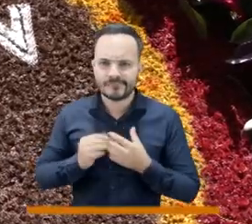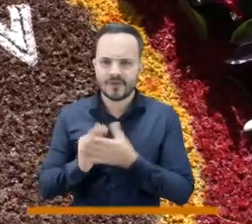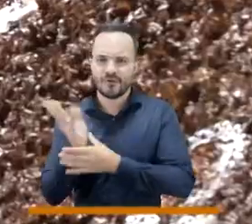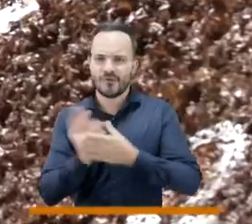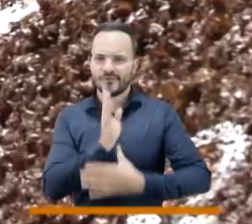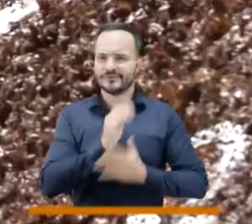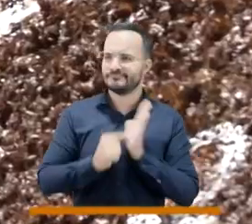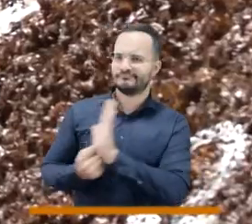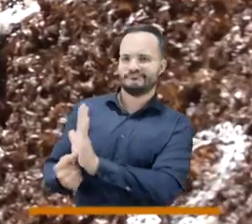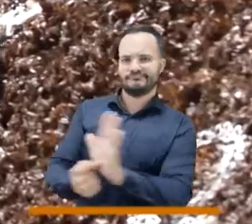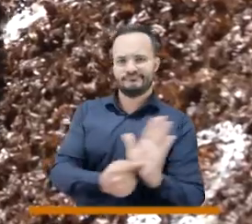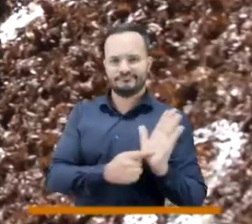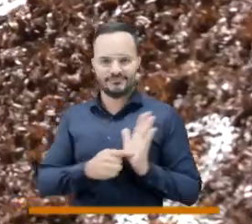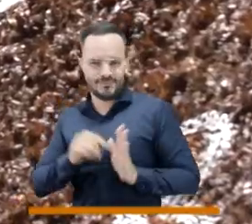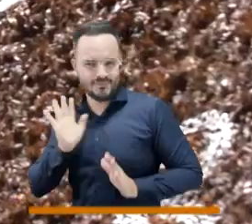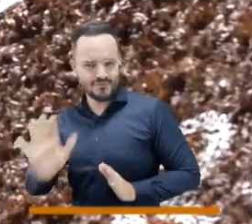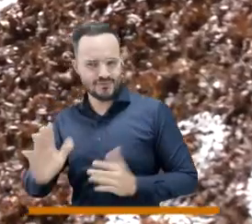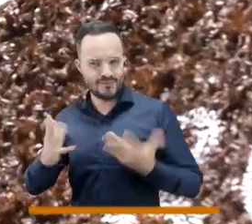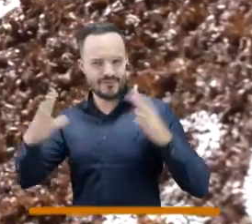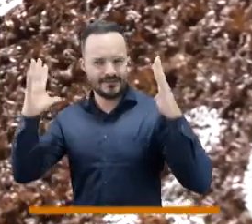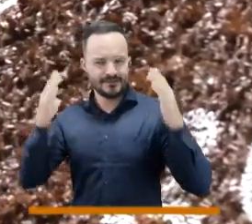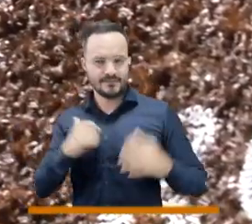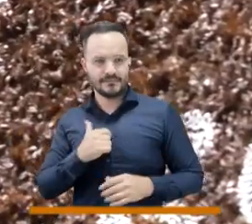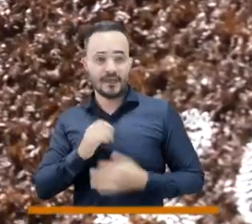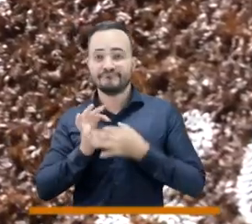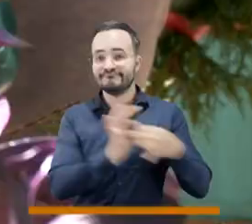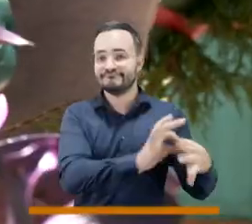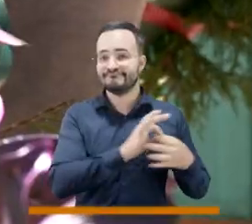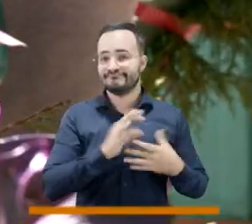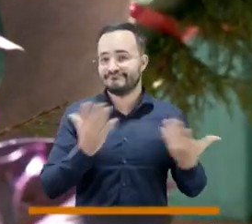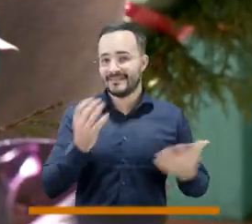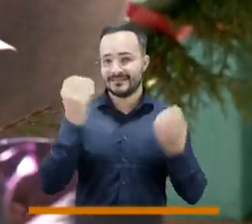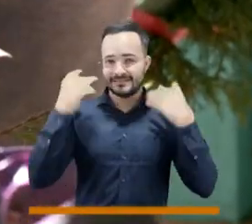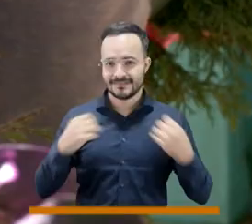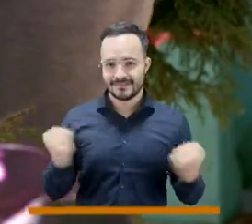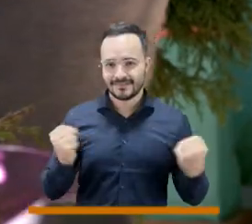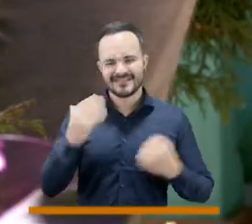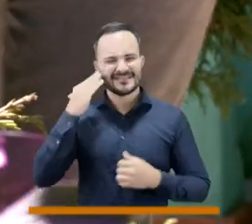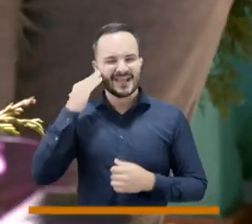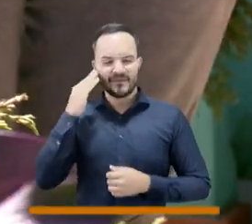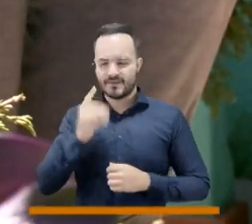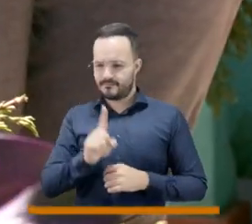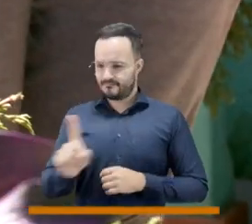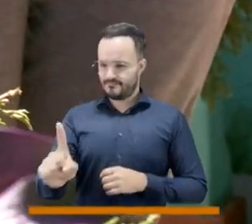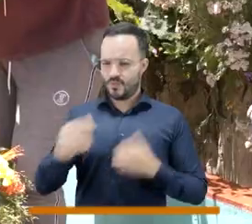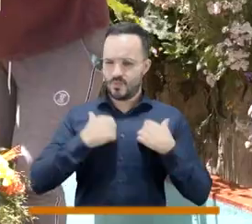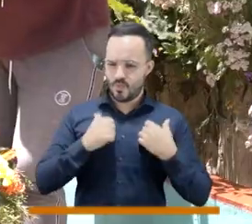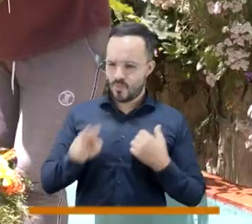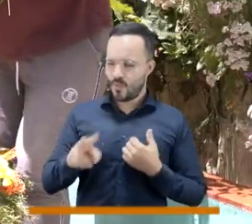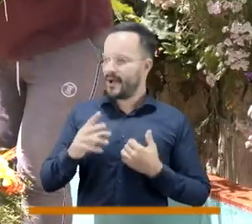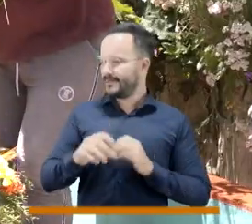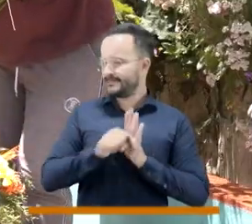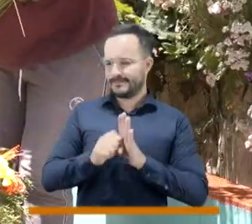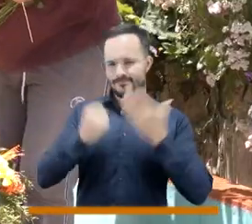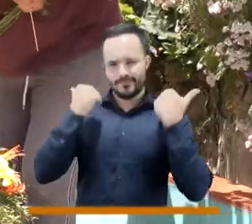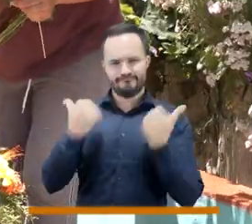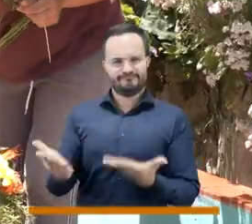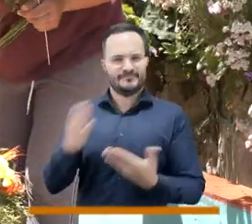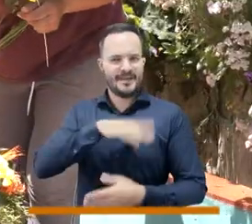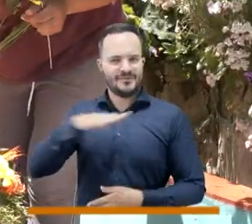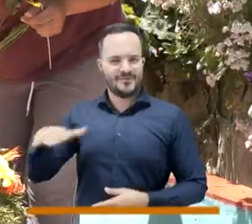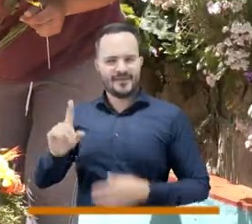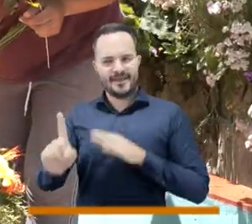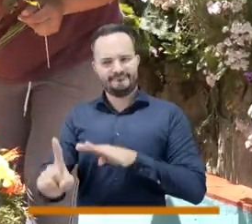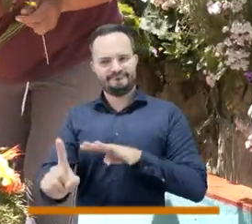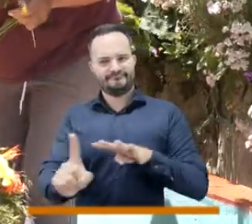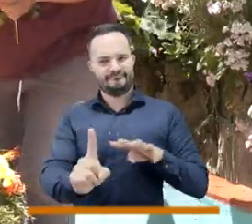en ese orgullo regional que dice que cuando pasa un silletero es Antioquia la que pasa. Esta es una familia